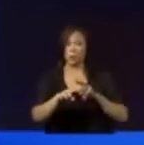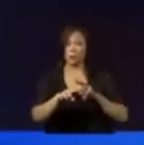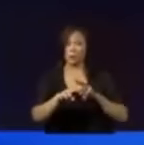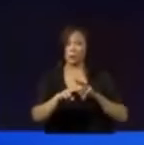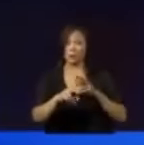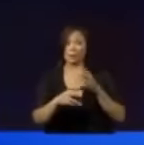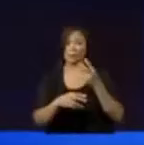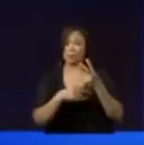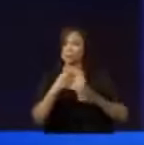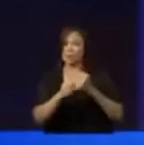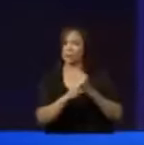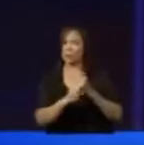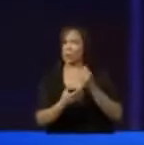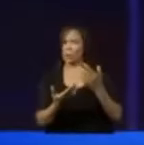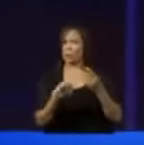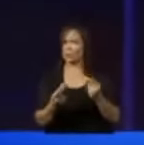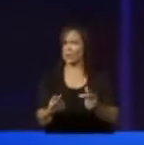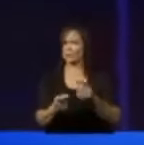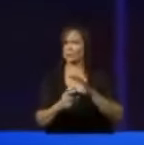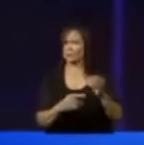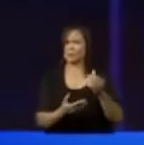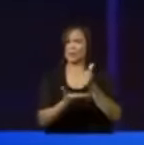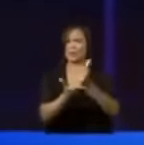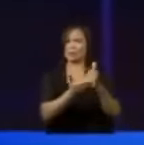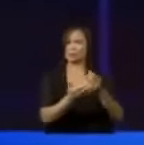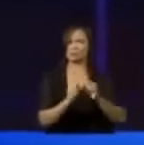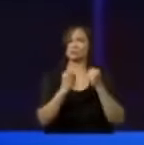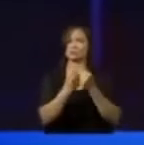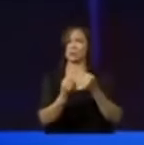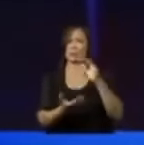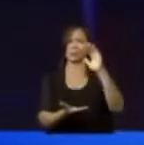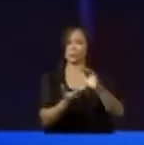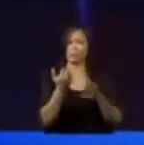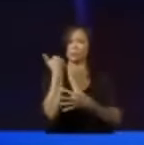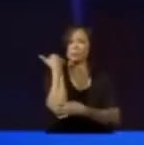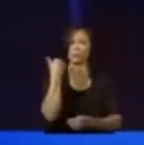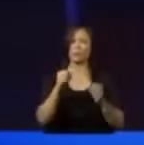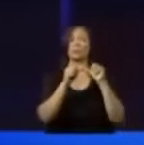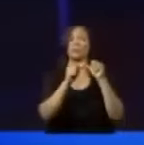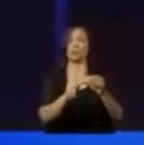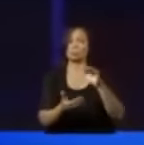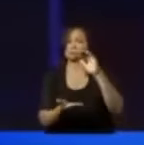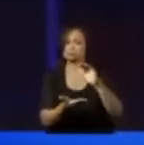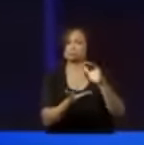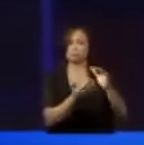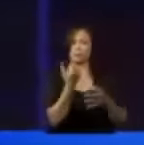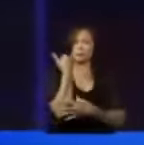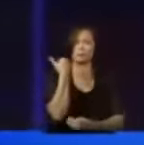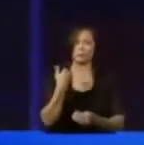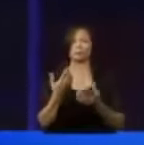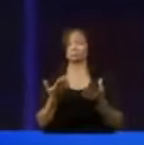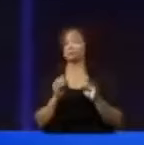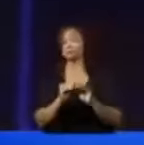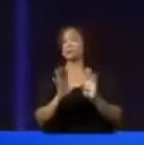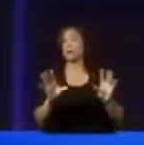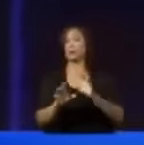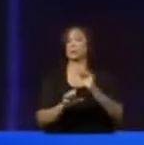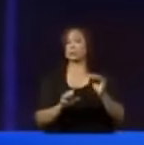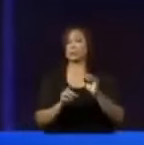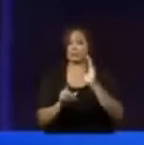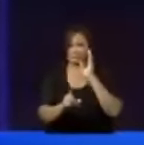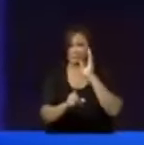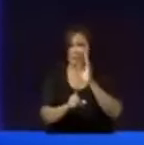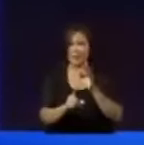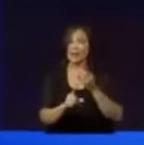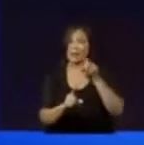reduciéndose. Todas esas ayudas sociales son lo que ha disminuido la pobreza y van a seguir disminuyendo la pobreza. Claro, que se